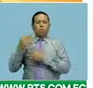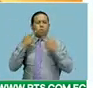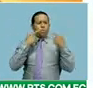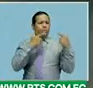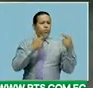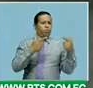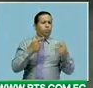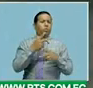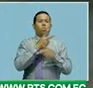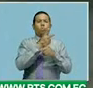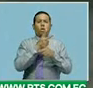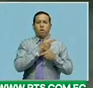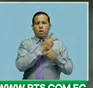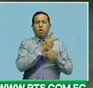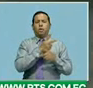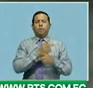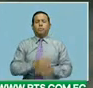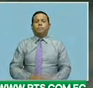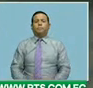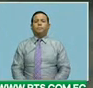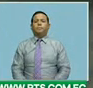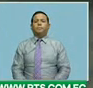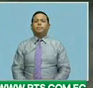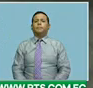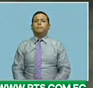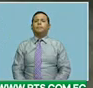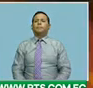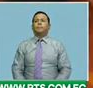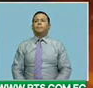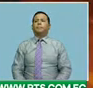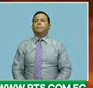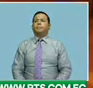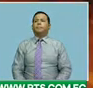sector, informó Julio César Saona.